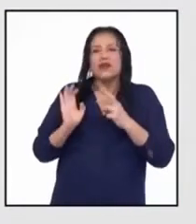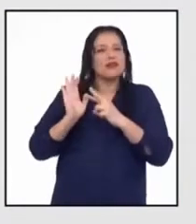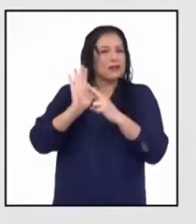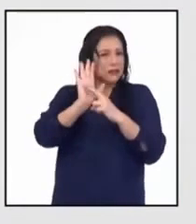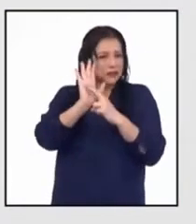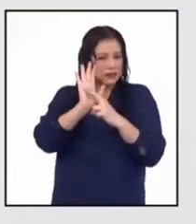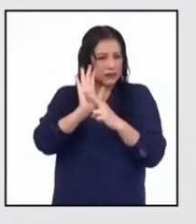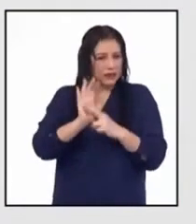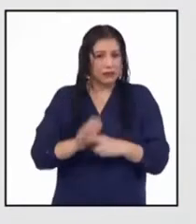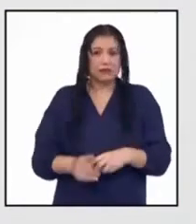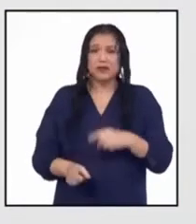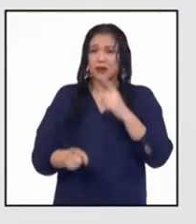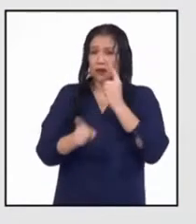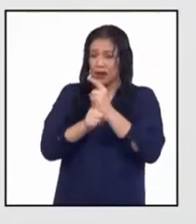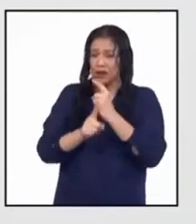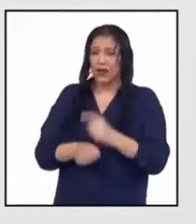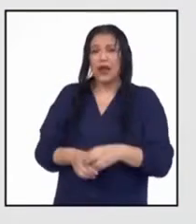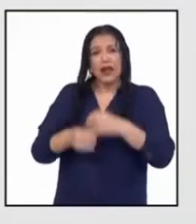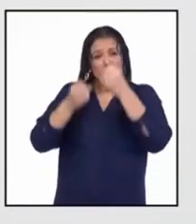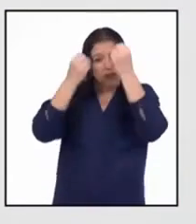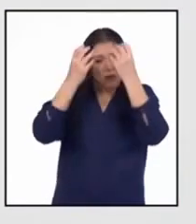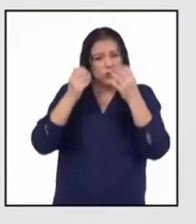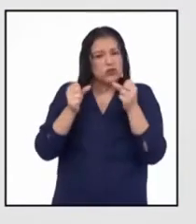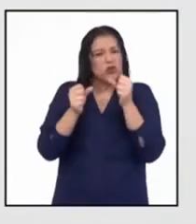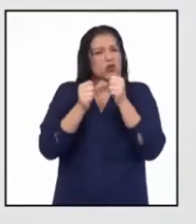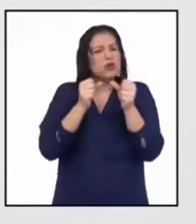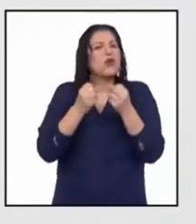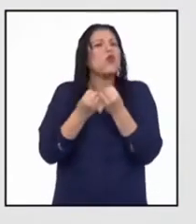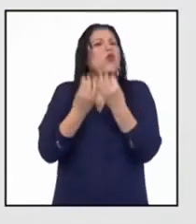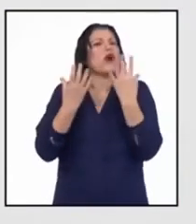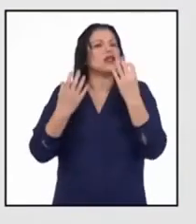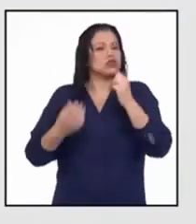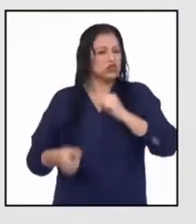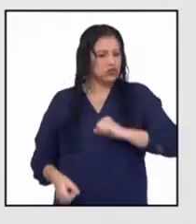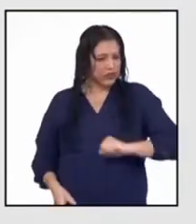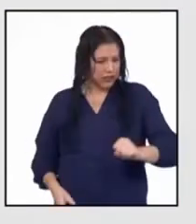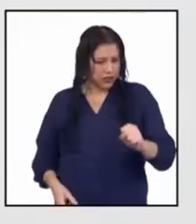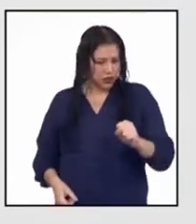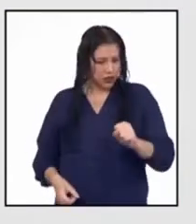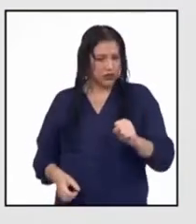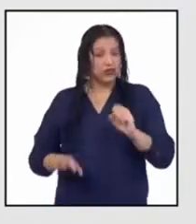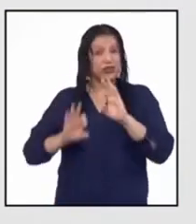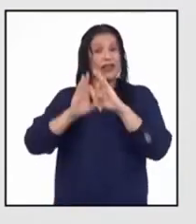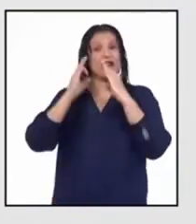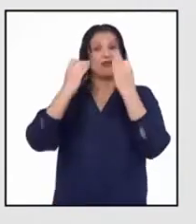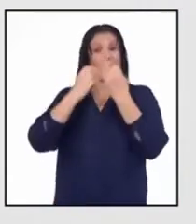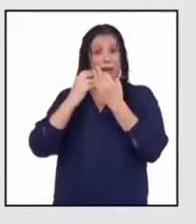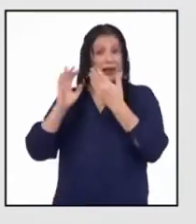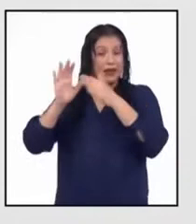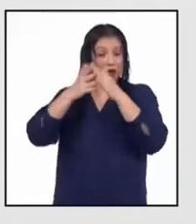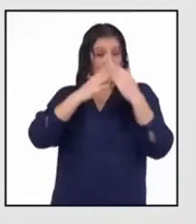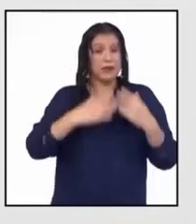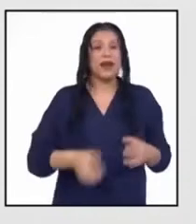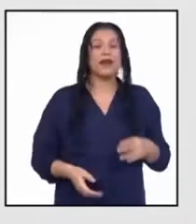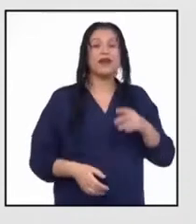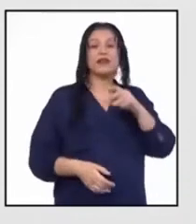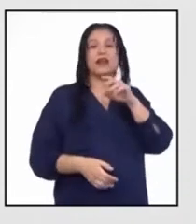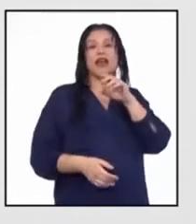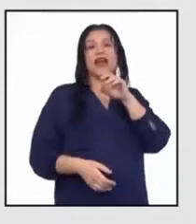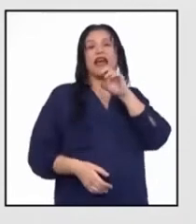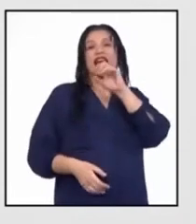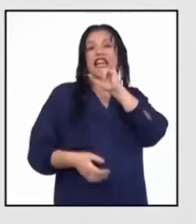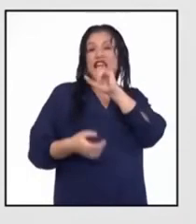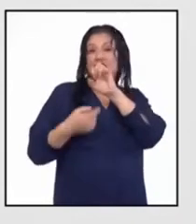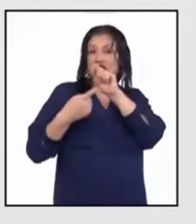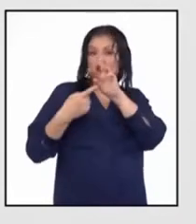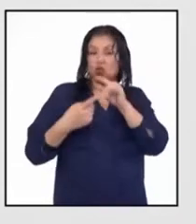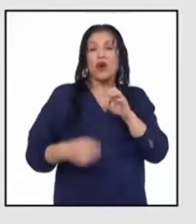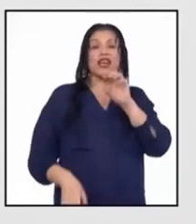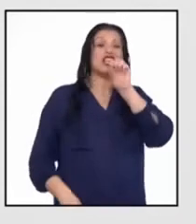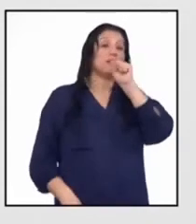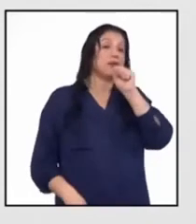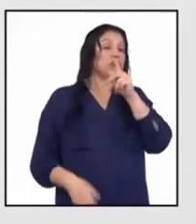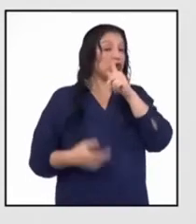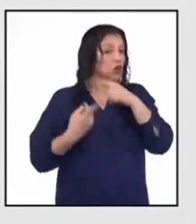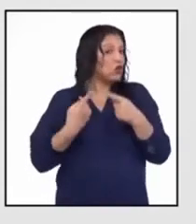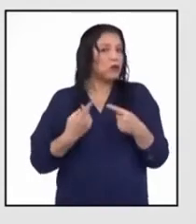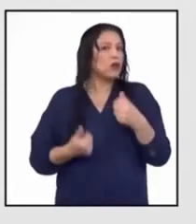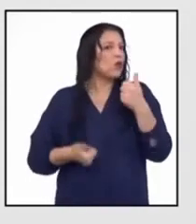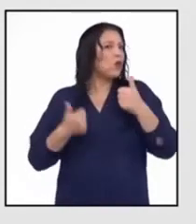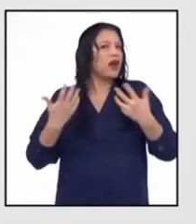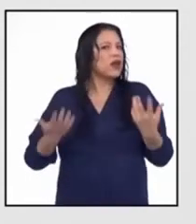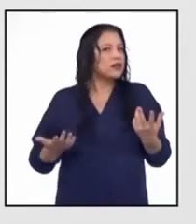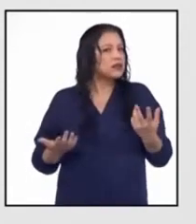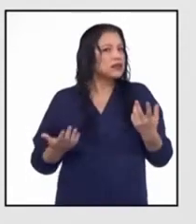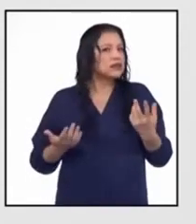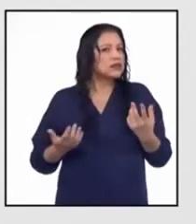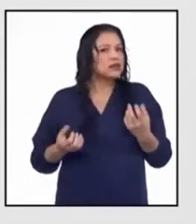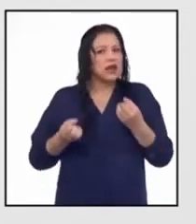Los datos sobre el número de hijos de las familias Quichua y Shipibo-Conibo corresponden a la